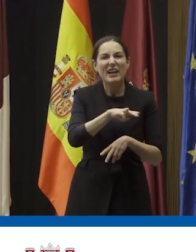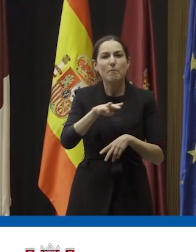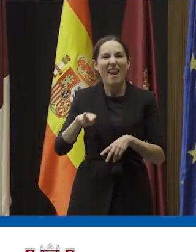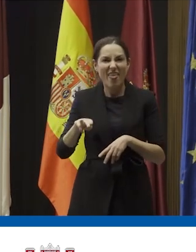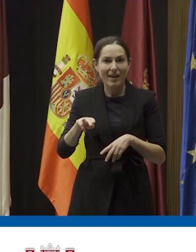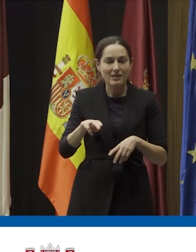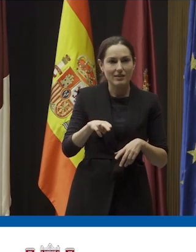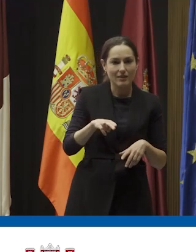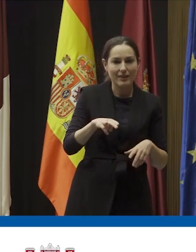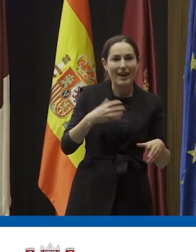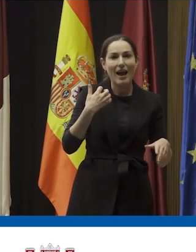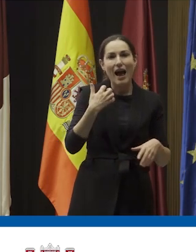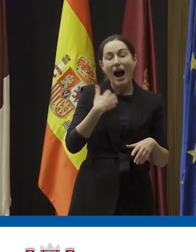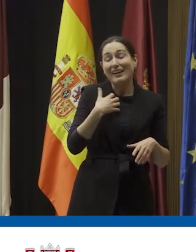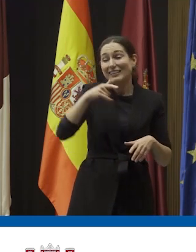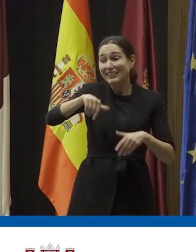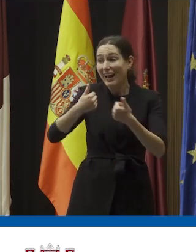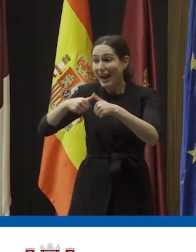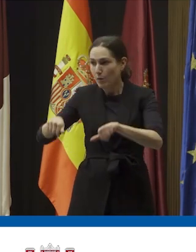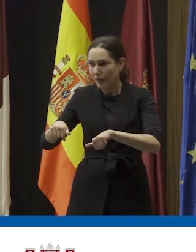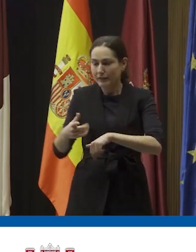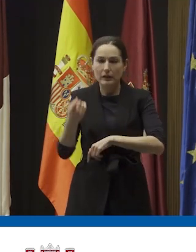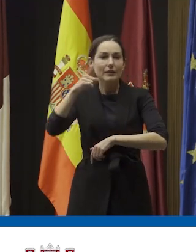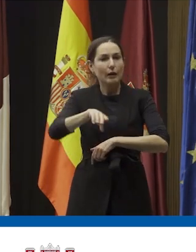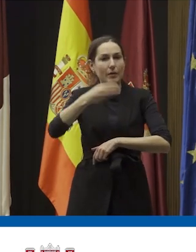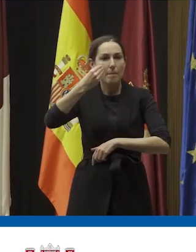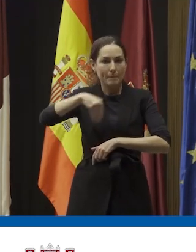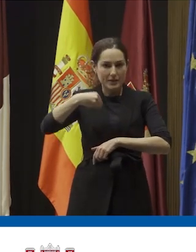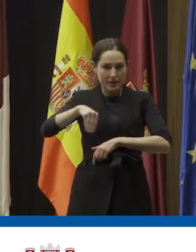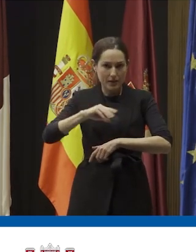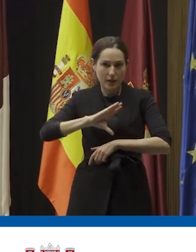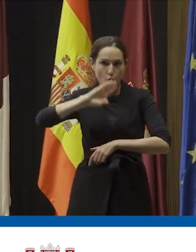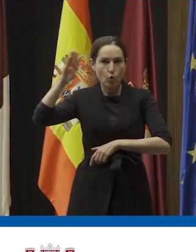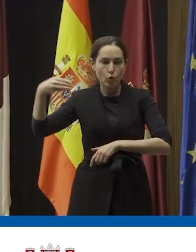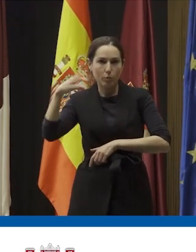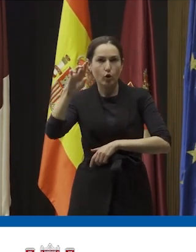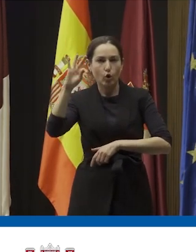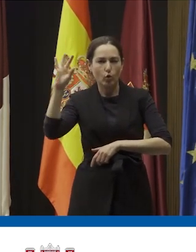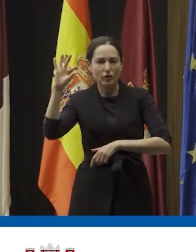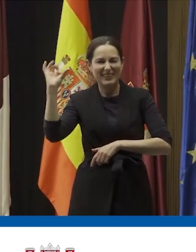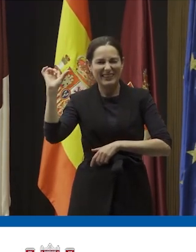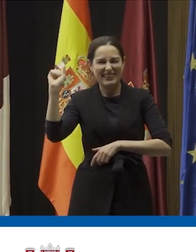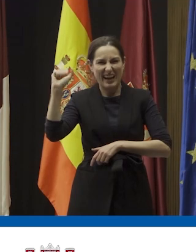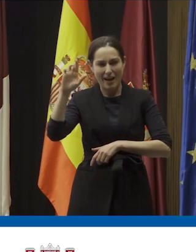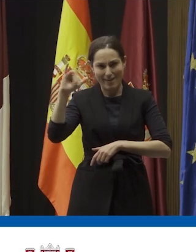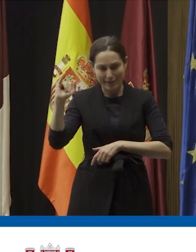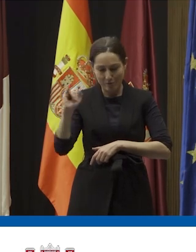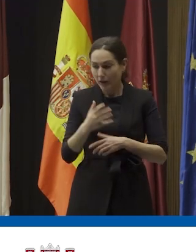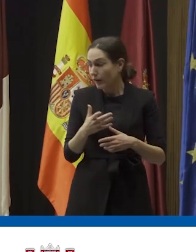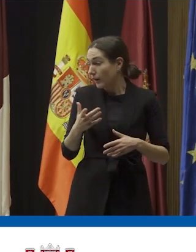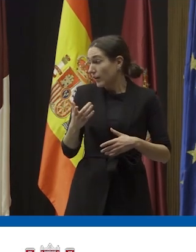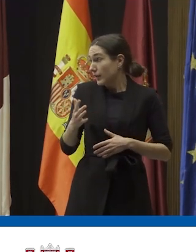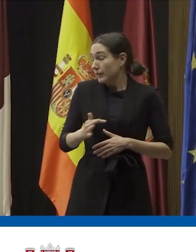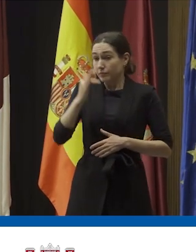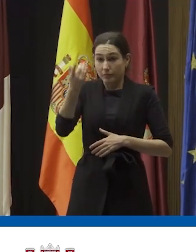Y fue presidente del Rotary Club de Albacete desde el año 2001 hasta el 2002. Es colaborador